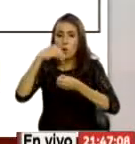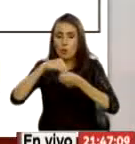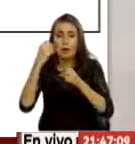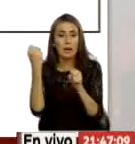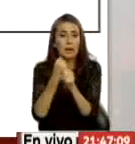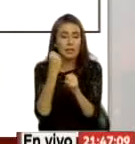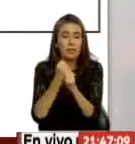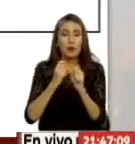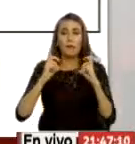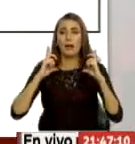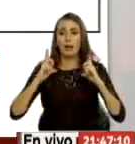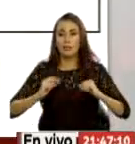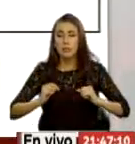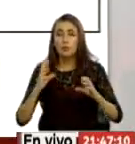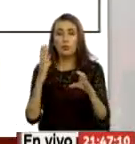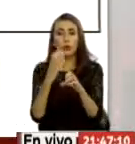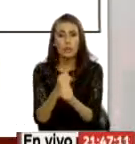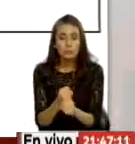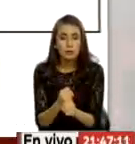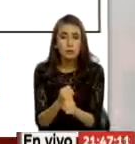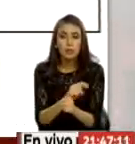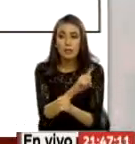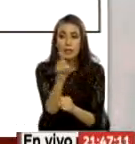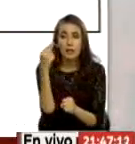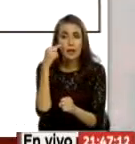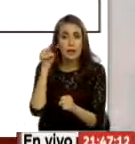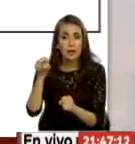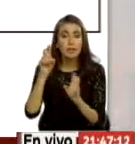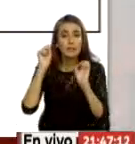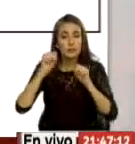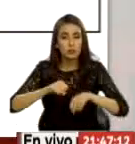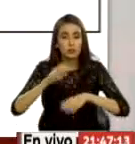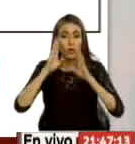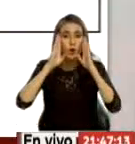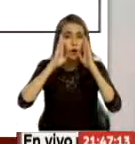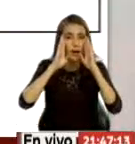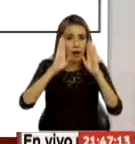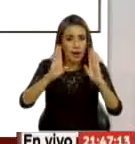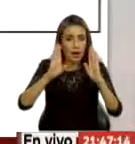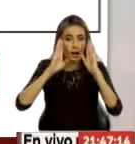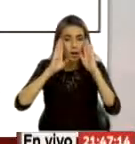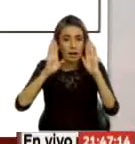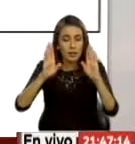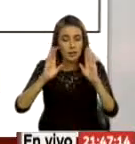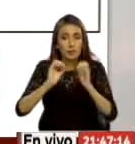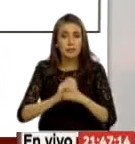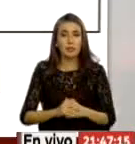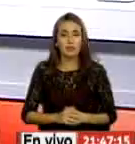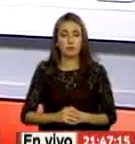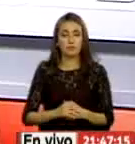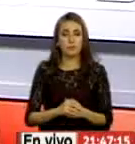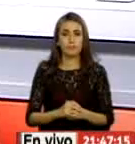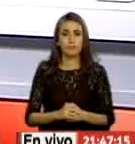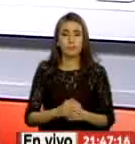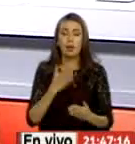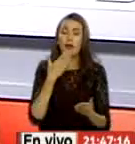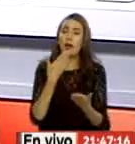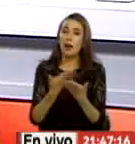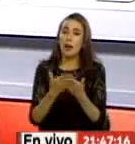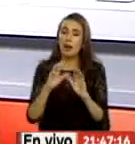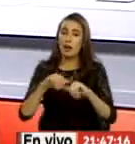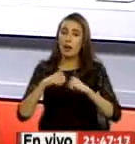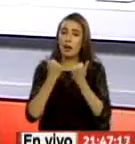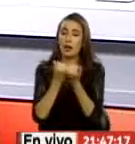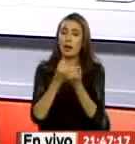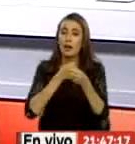la salud, la seguridad, que eso nosotros estamos llamados a dar a nuestro pueblo. Gracias, asambleísta,